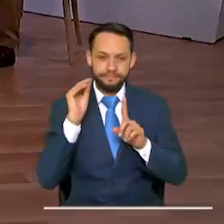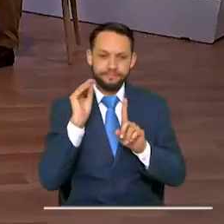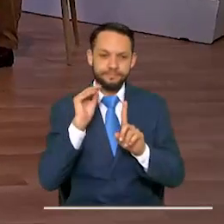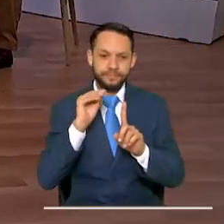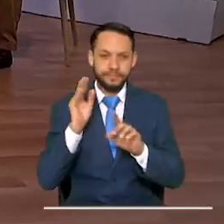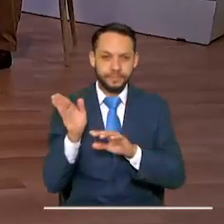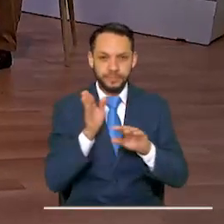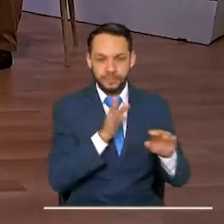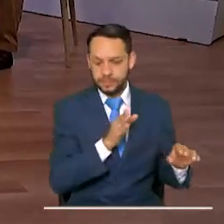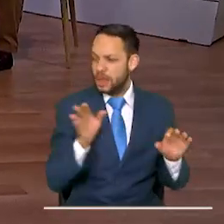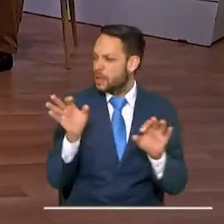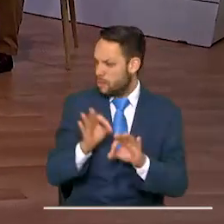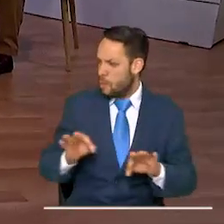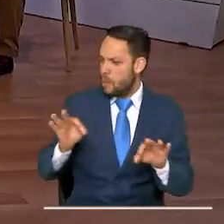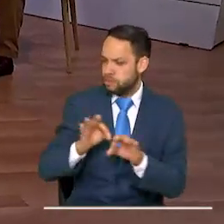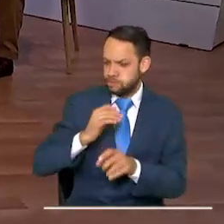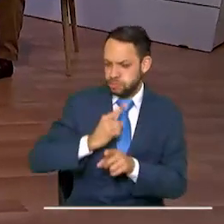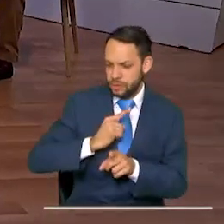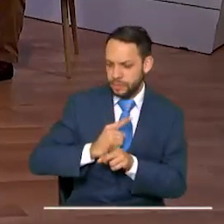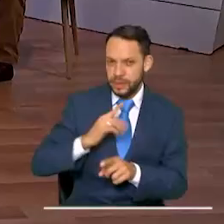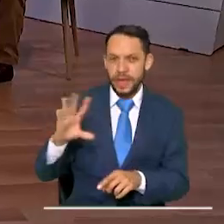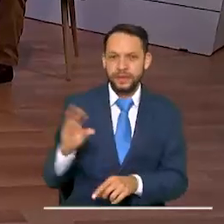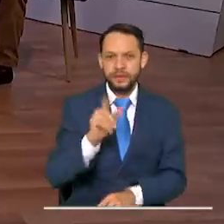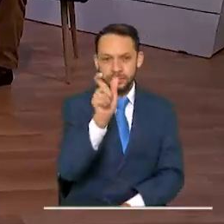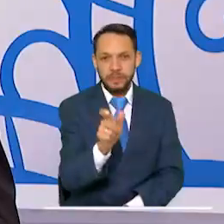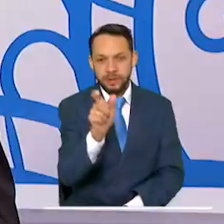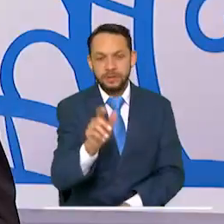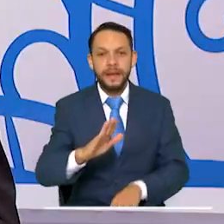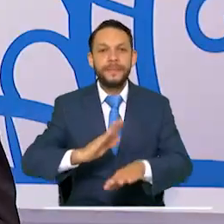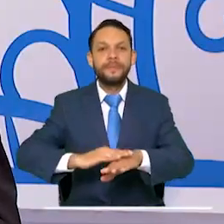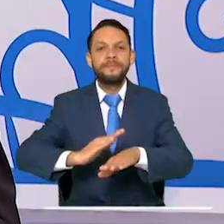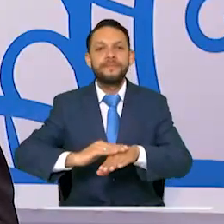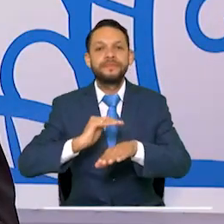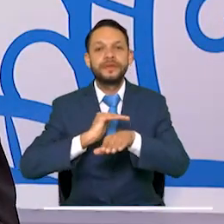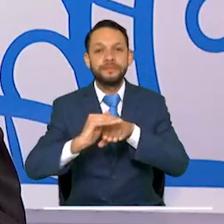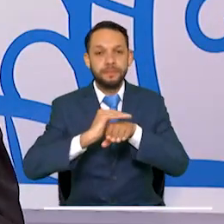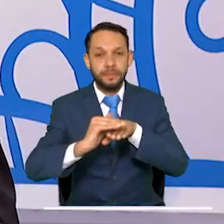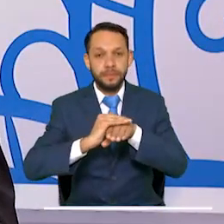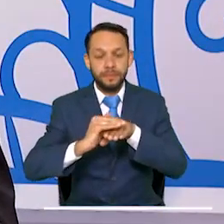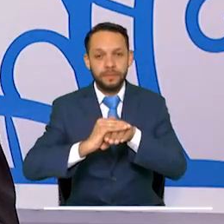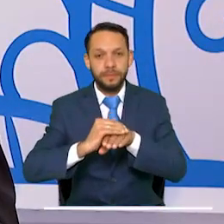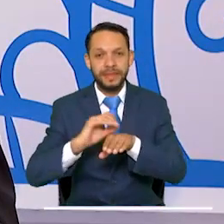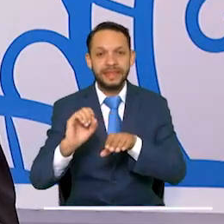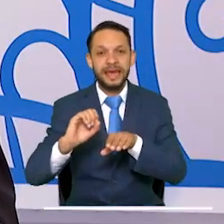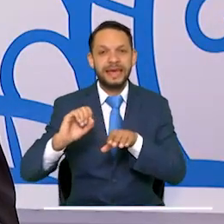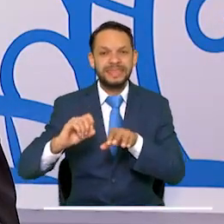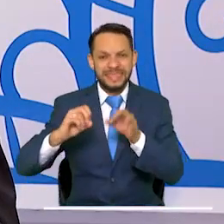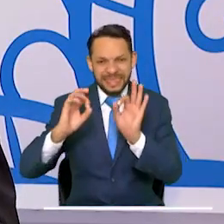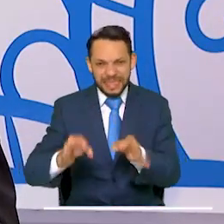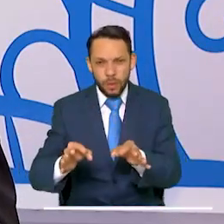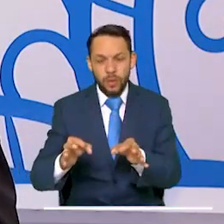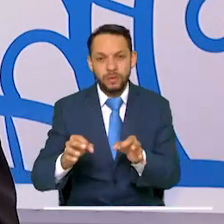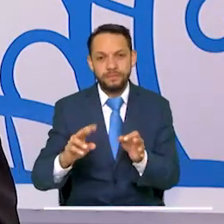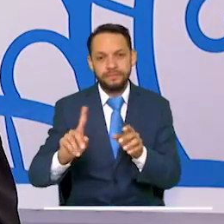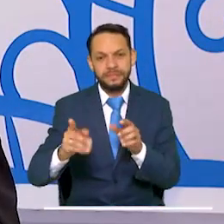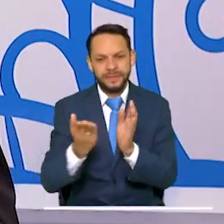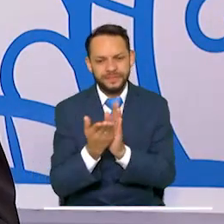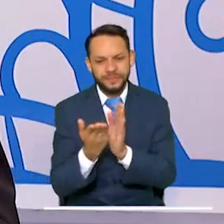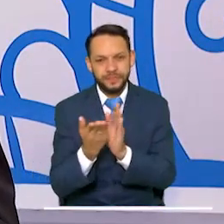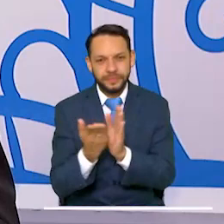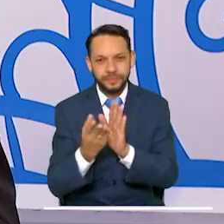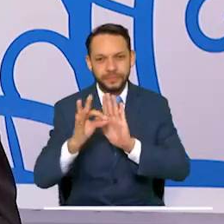muy importante a todos los televidentes invitarlos a esta segunda cohorte del Diplomado en Prescripción de Cannabis